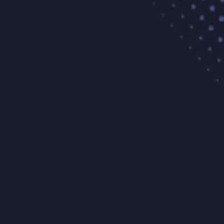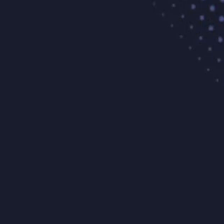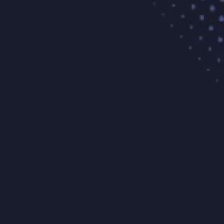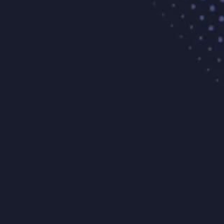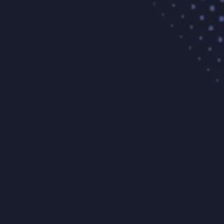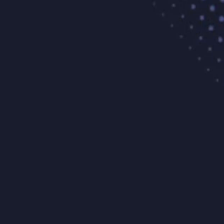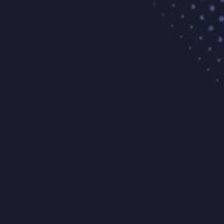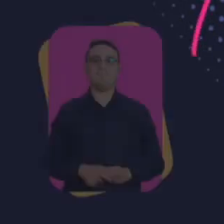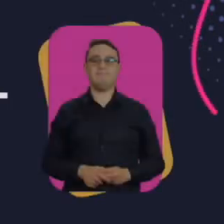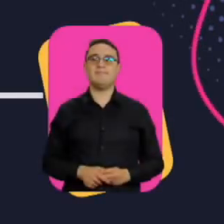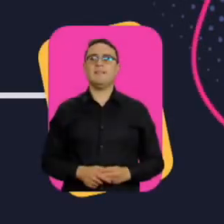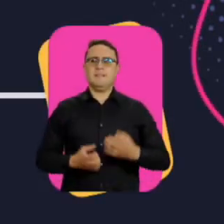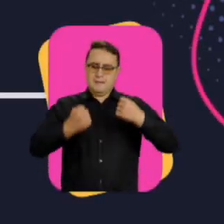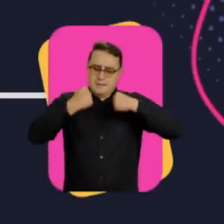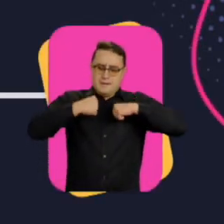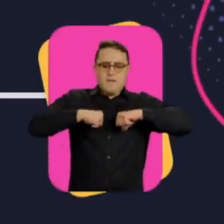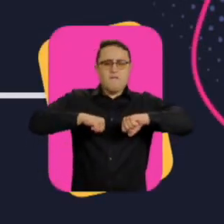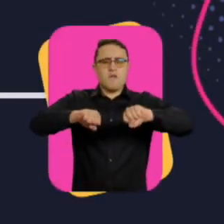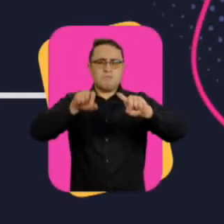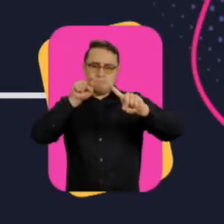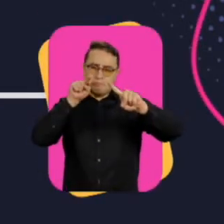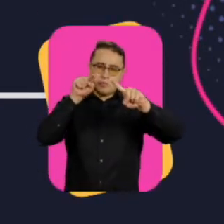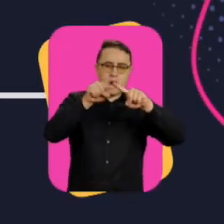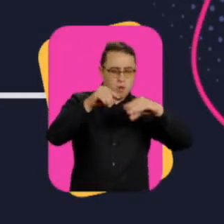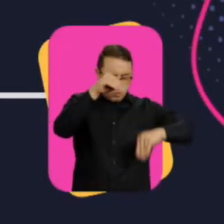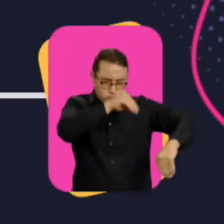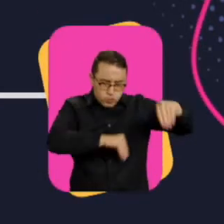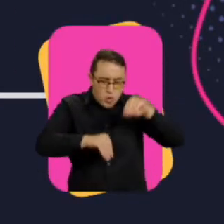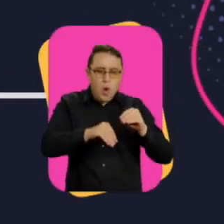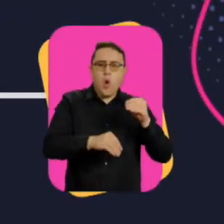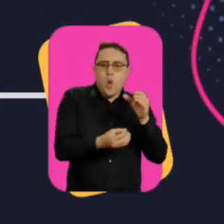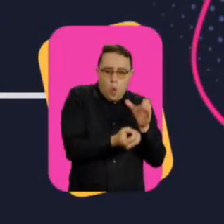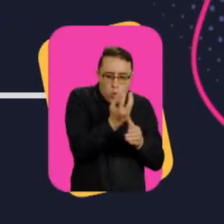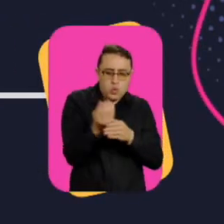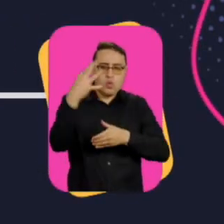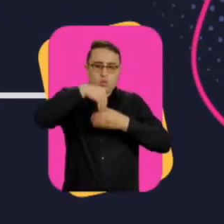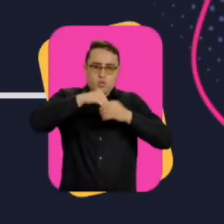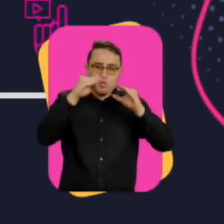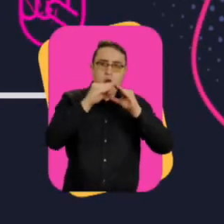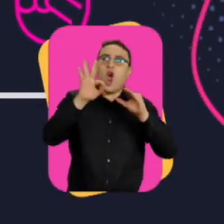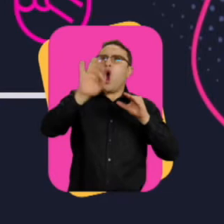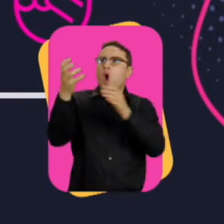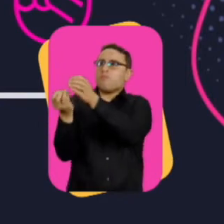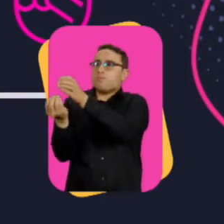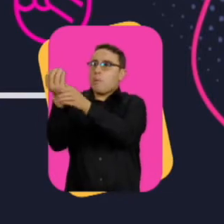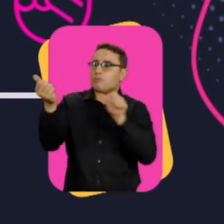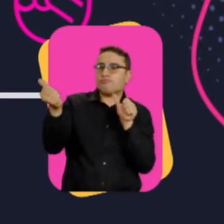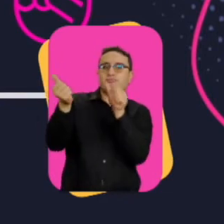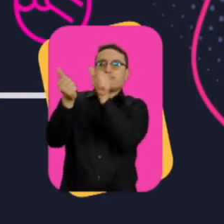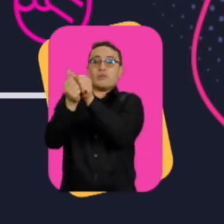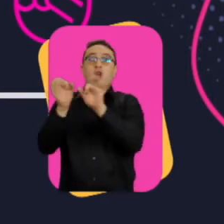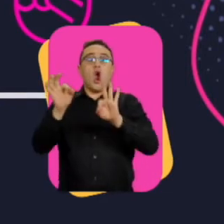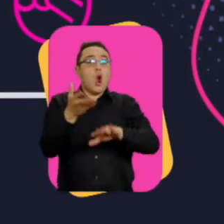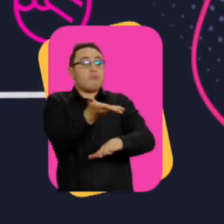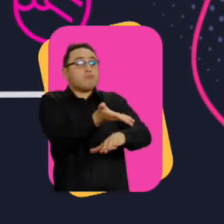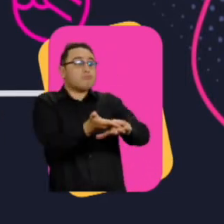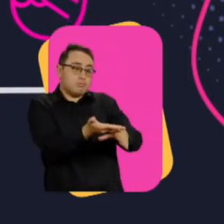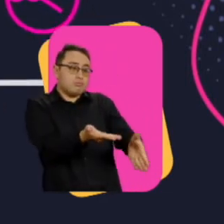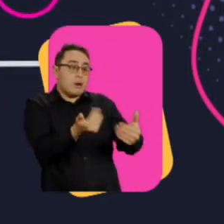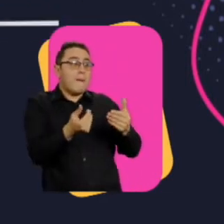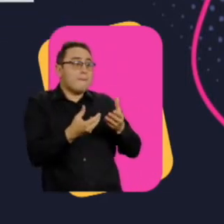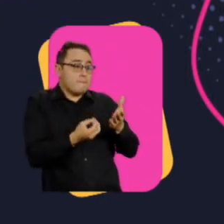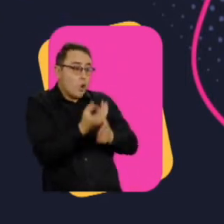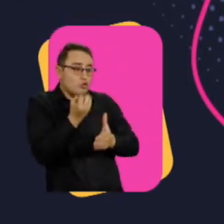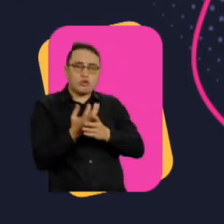Y el esfuerzo de realizar todos nuestros contenidos, sean in-house, coproducciones o producciones por encargo, se traducen